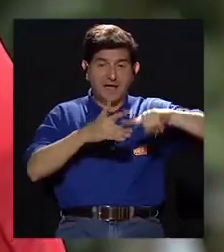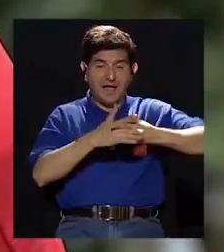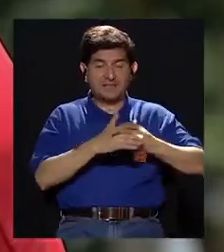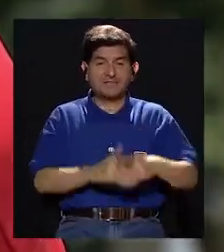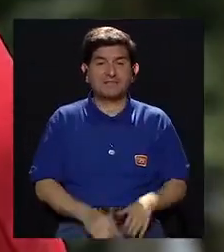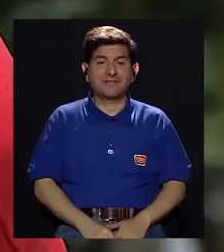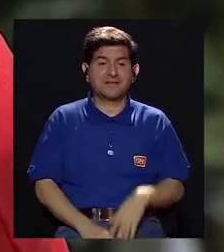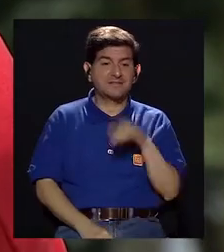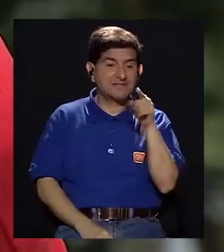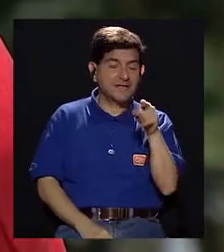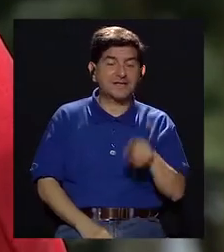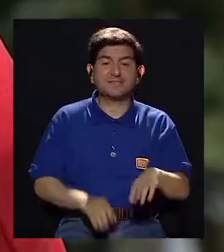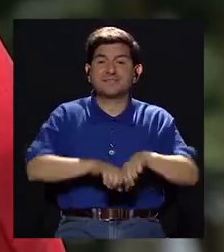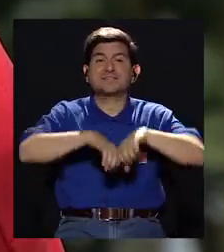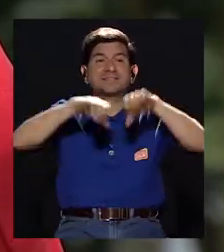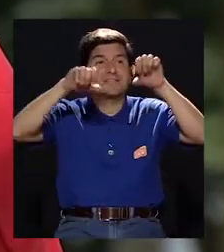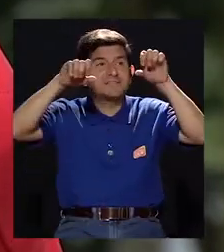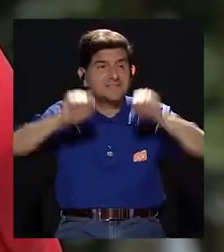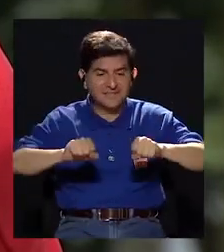inicio, ese es el sistema